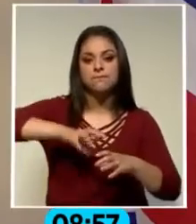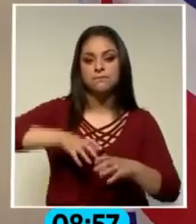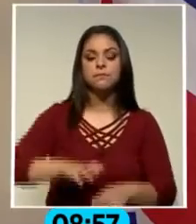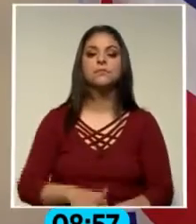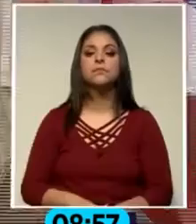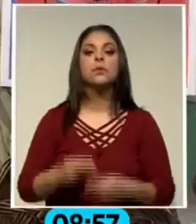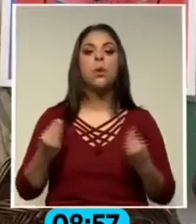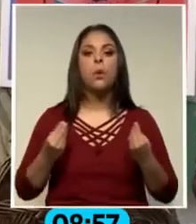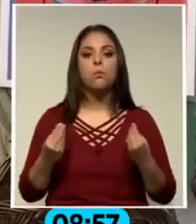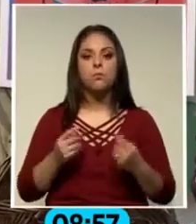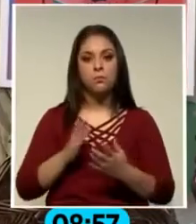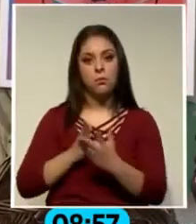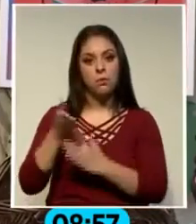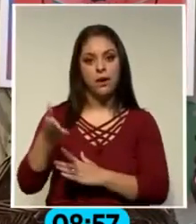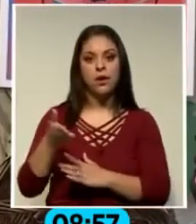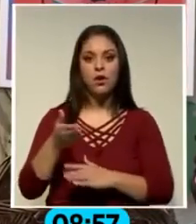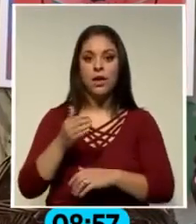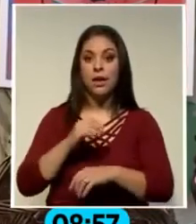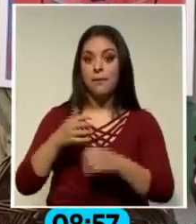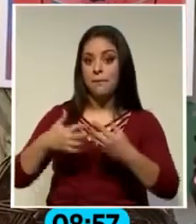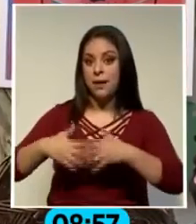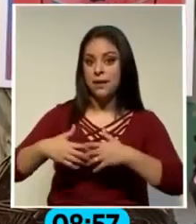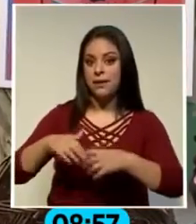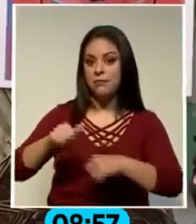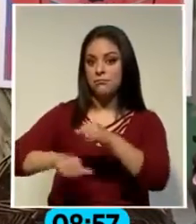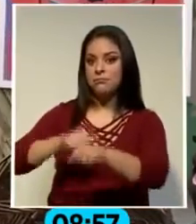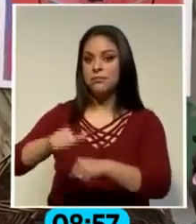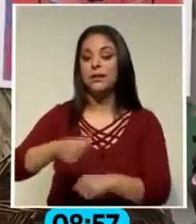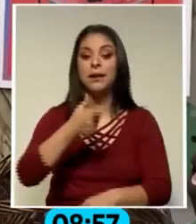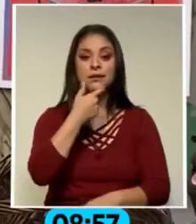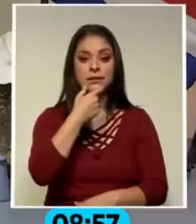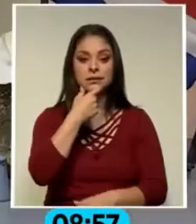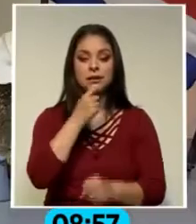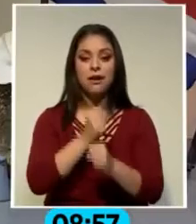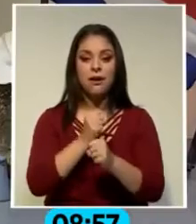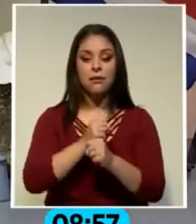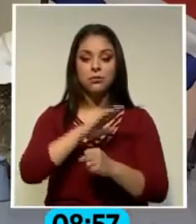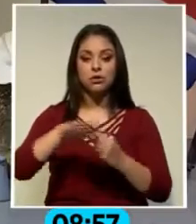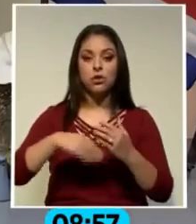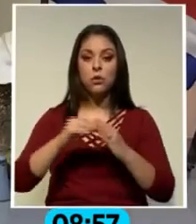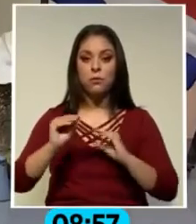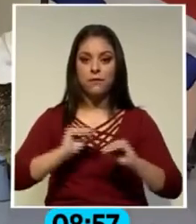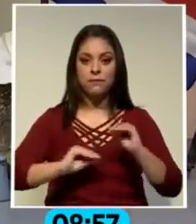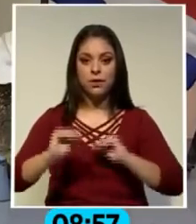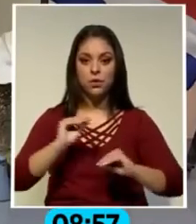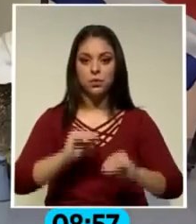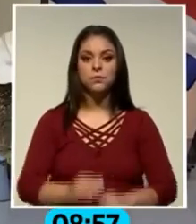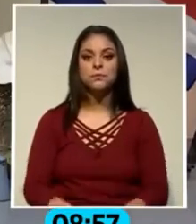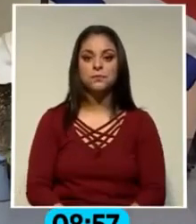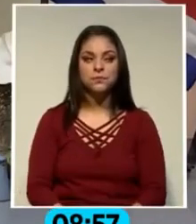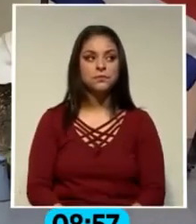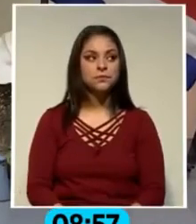A través del emprendimiento, ¿verdad? Exacto, de las galletas. Trabajamos todos esos movimientos. ¿Y para qué gotitas de...?